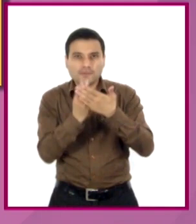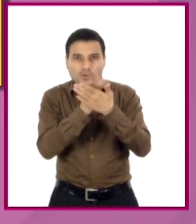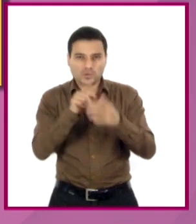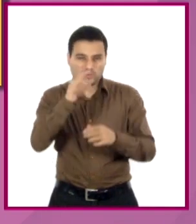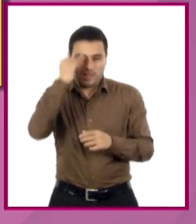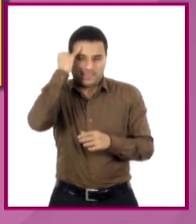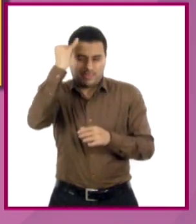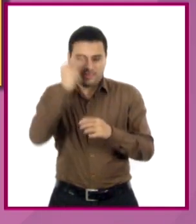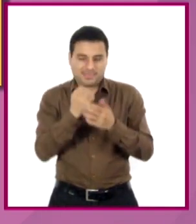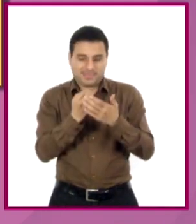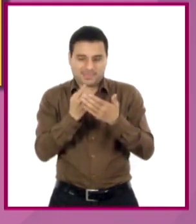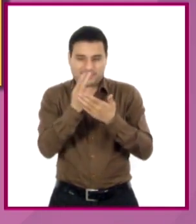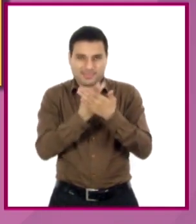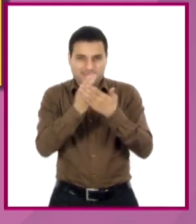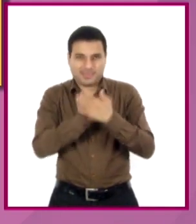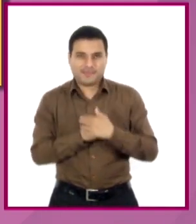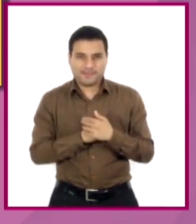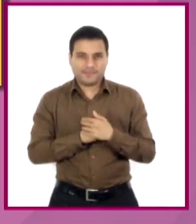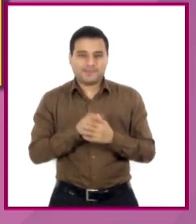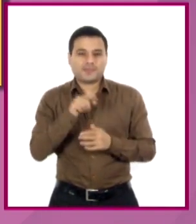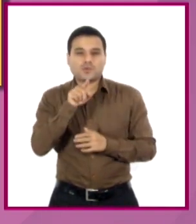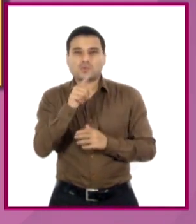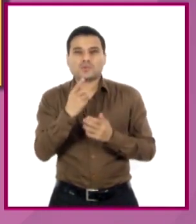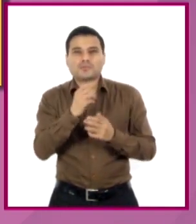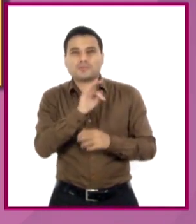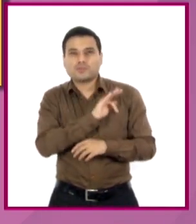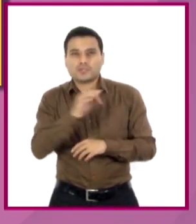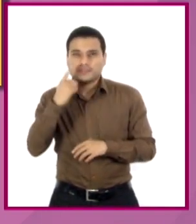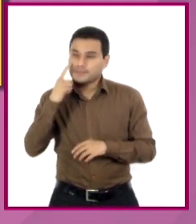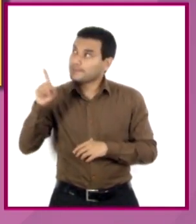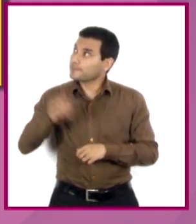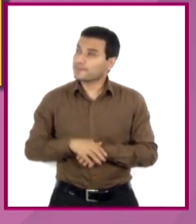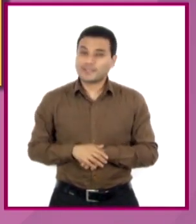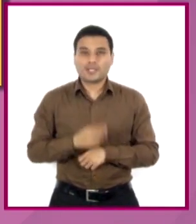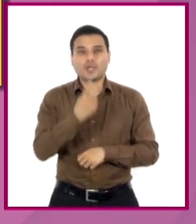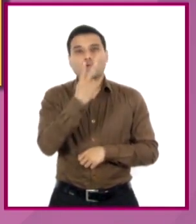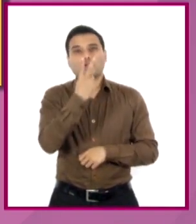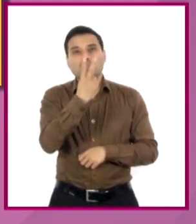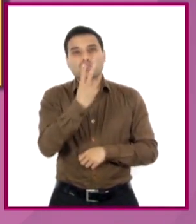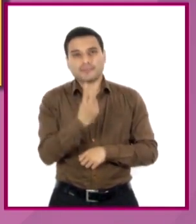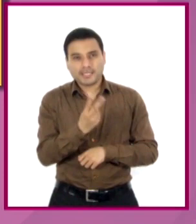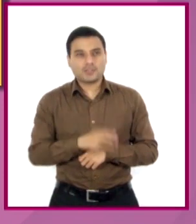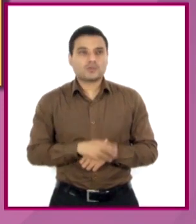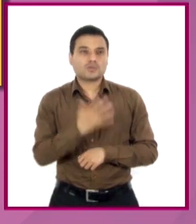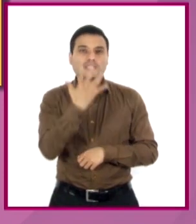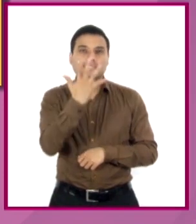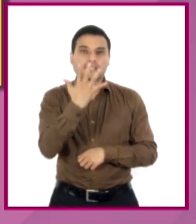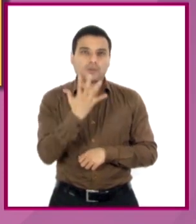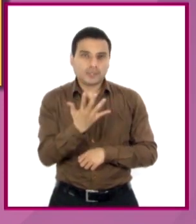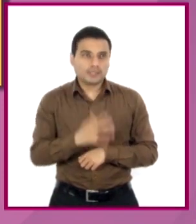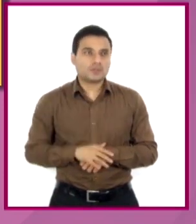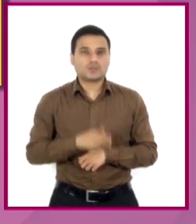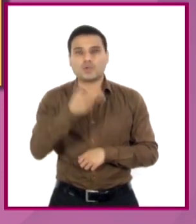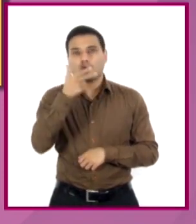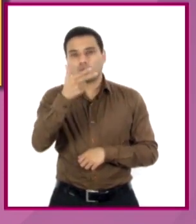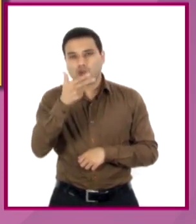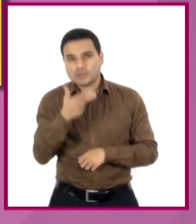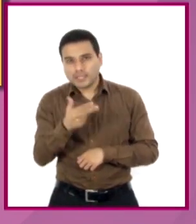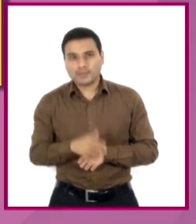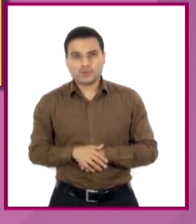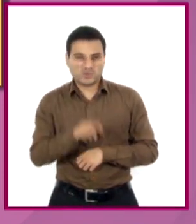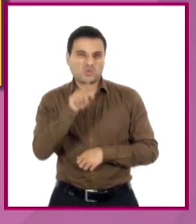creatividad. Utilicen ejemplos sencillos como 2/2, 5/5 o bien 8/8 para